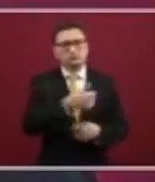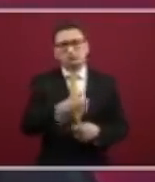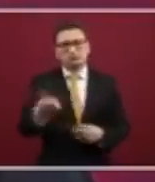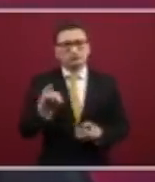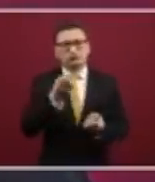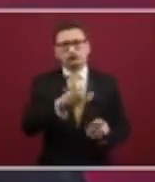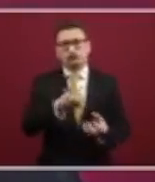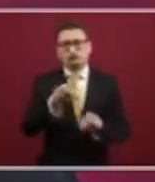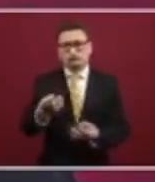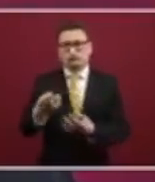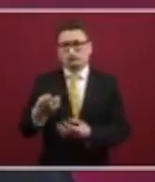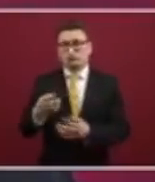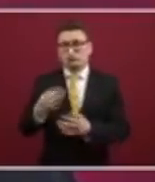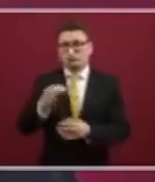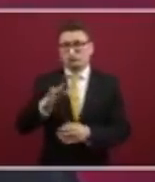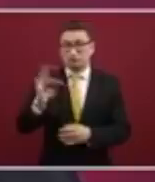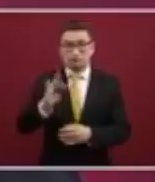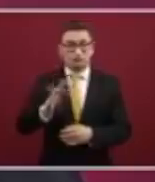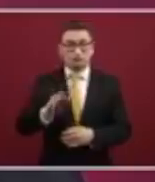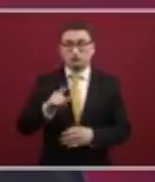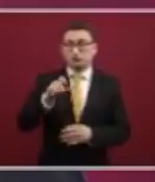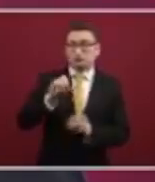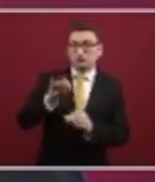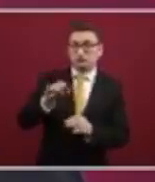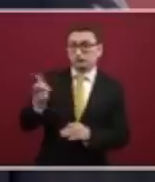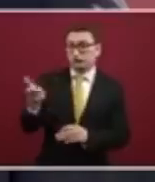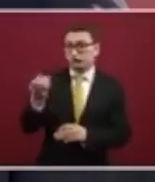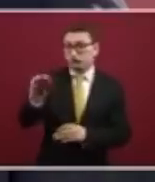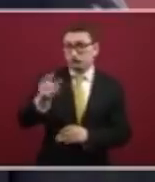sin intermediarios.